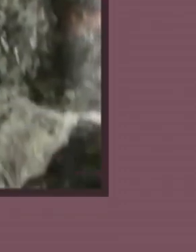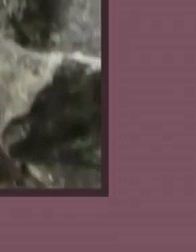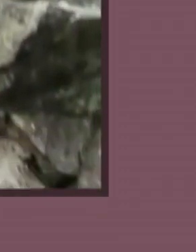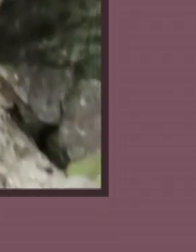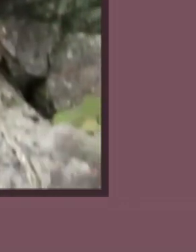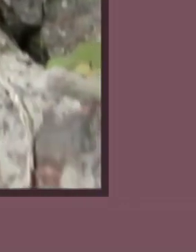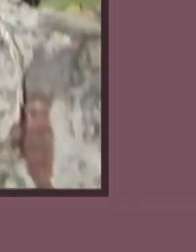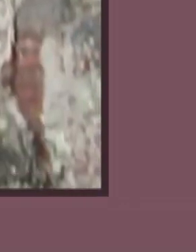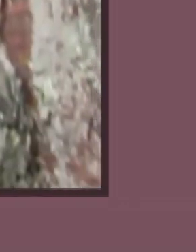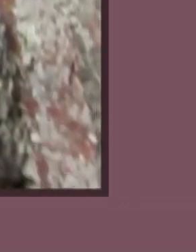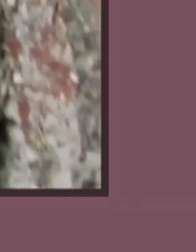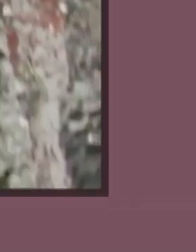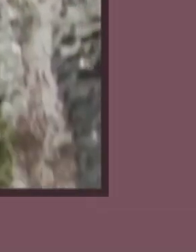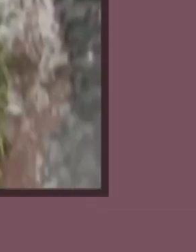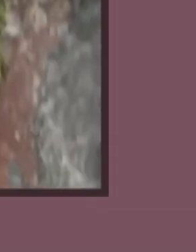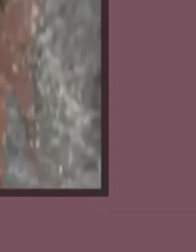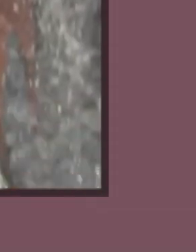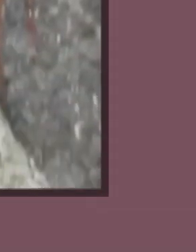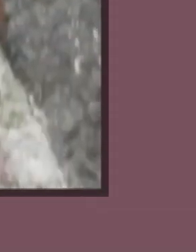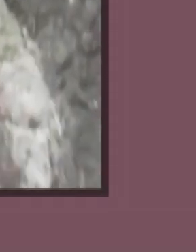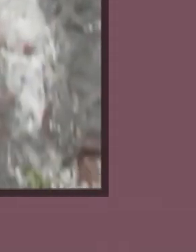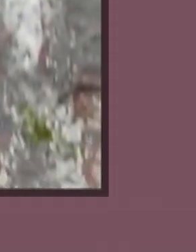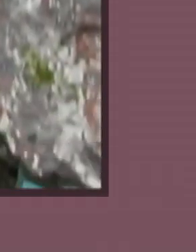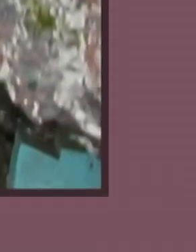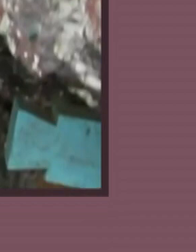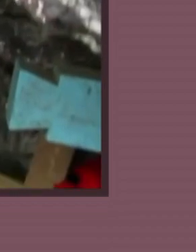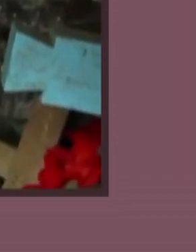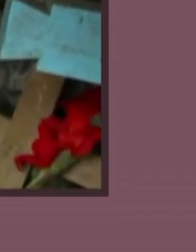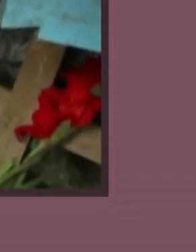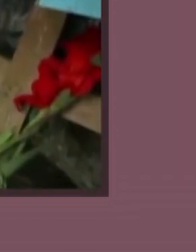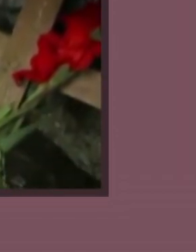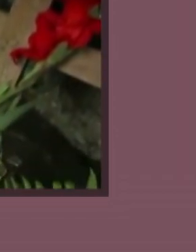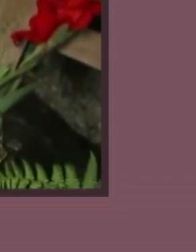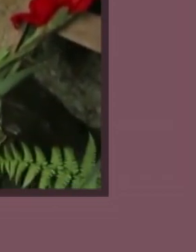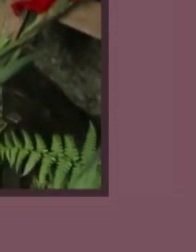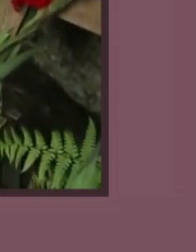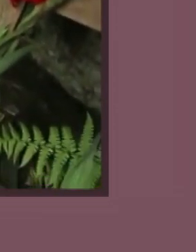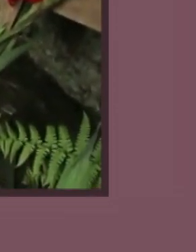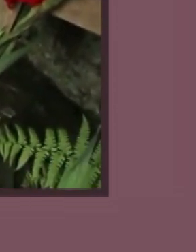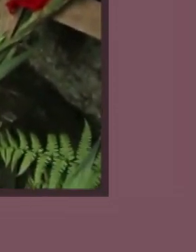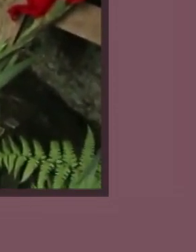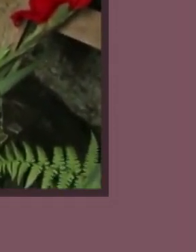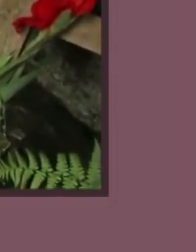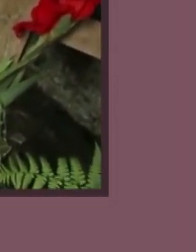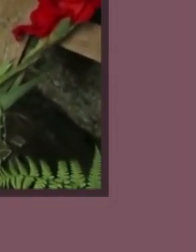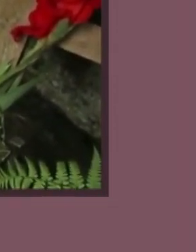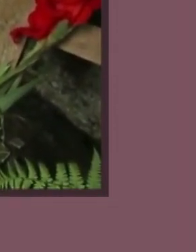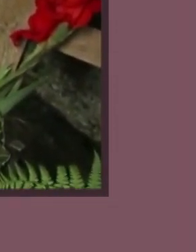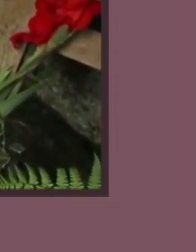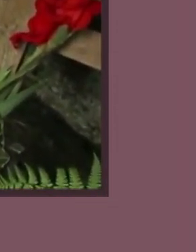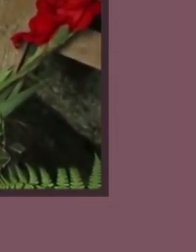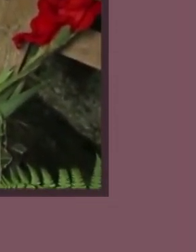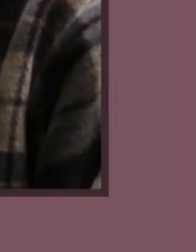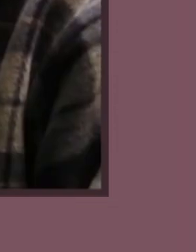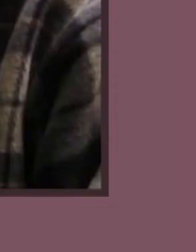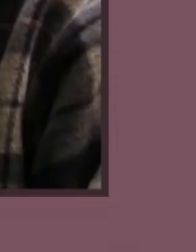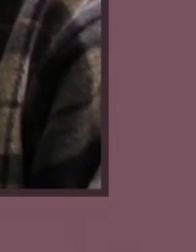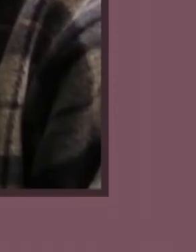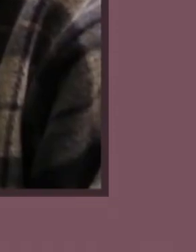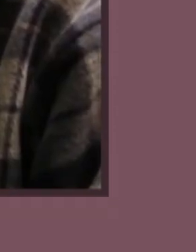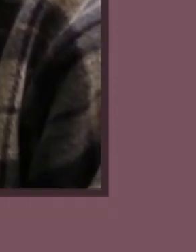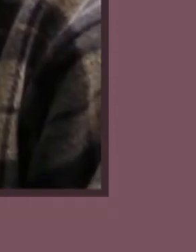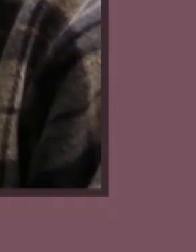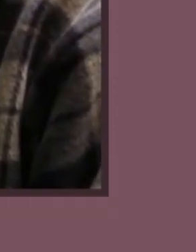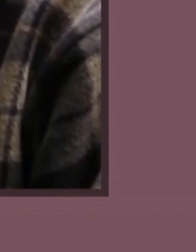días, paloma blanca, hoy te vengo a saludar,